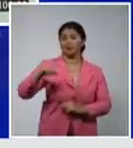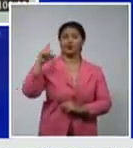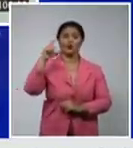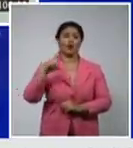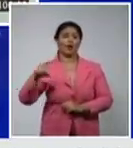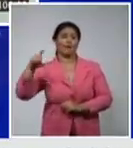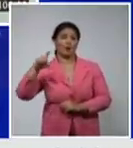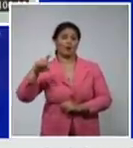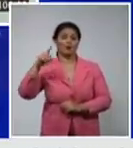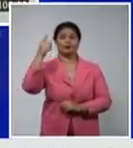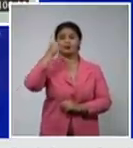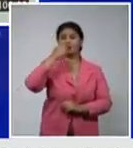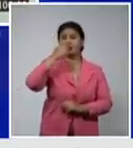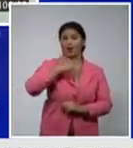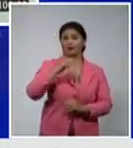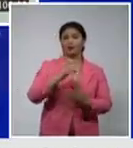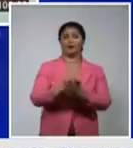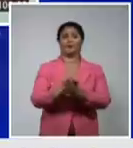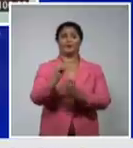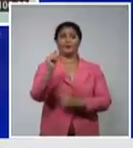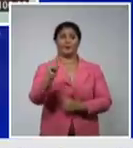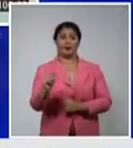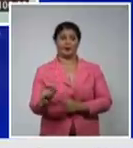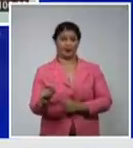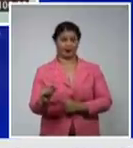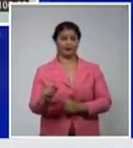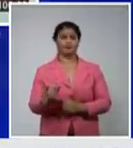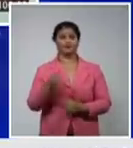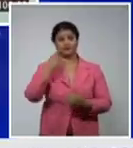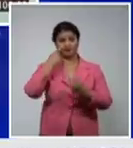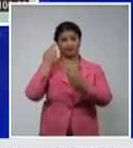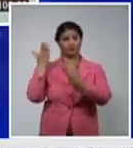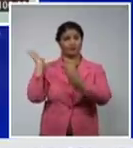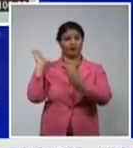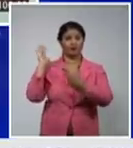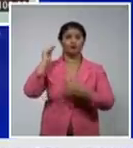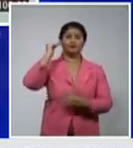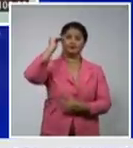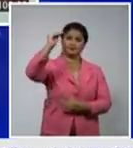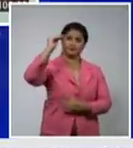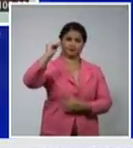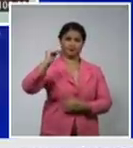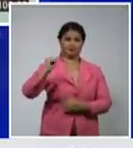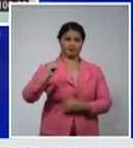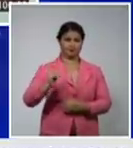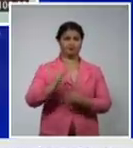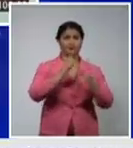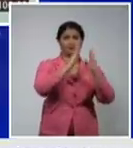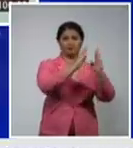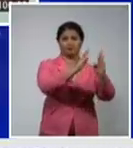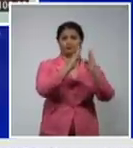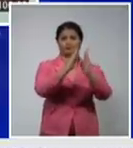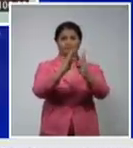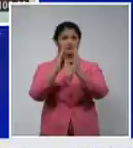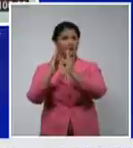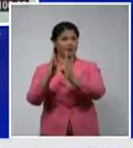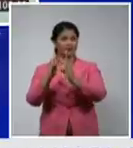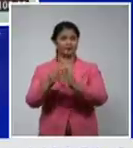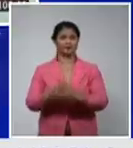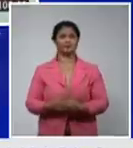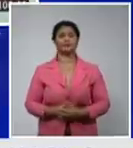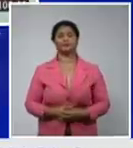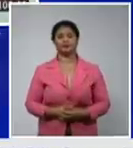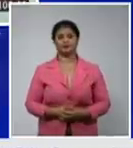Ciego de Ávila, de Mayabeque, acorde con la complejidad epidemiológica, acorde con provincias que